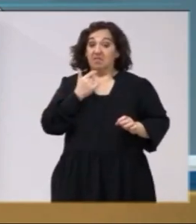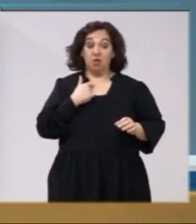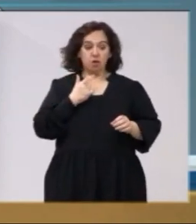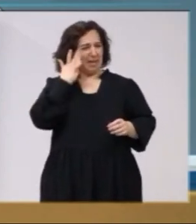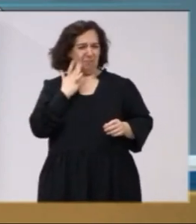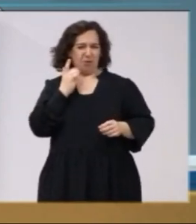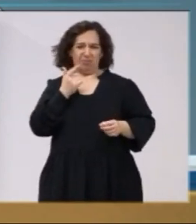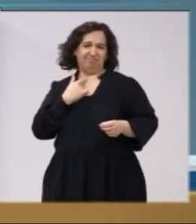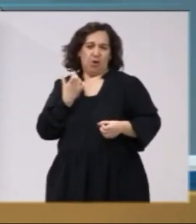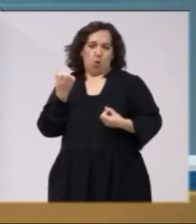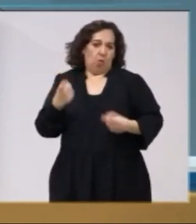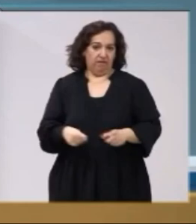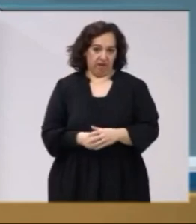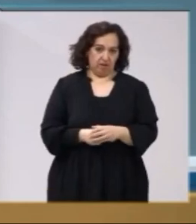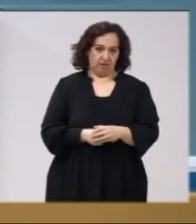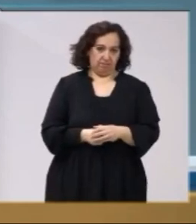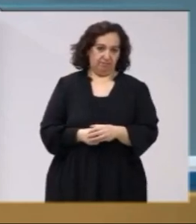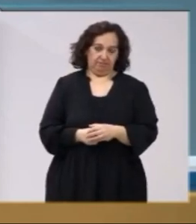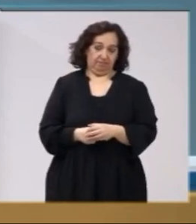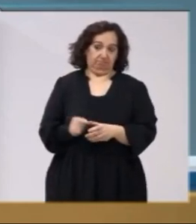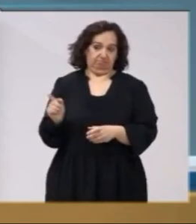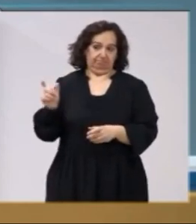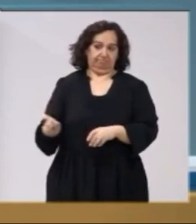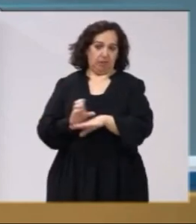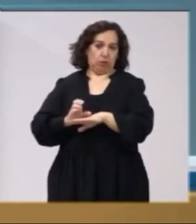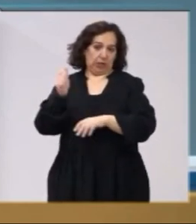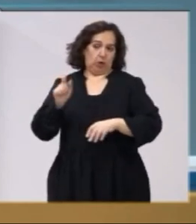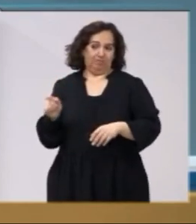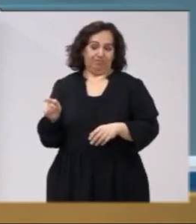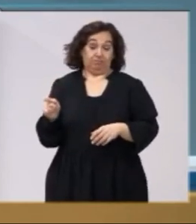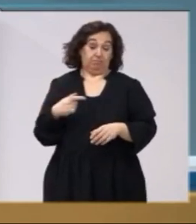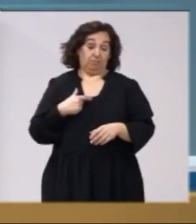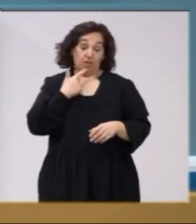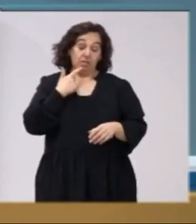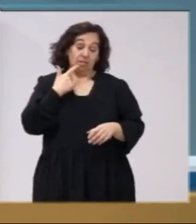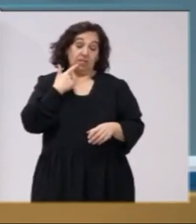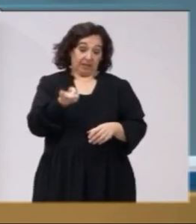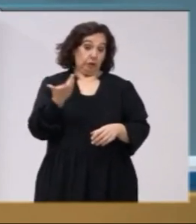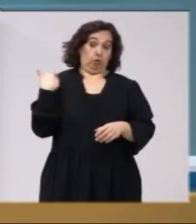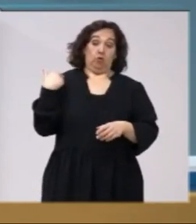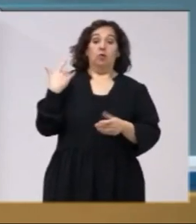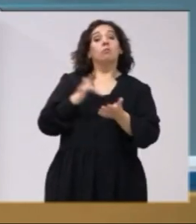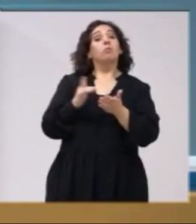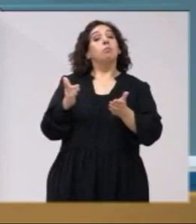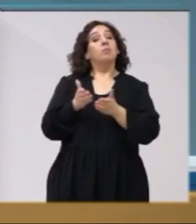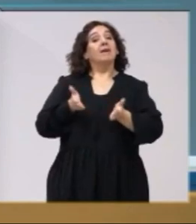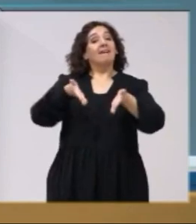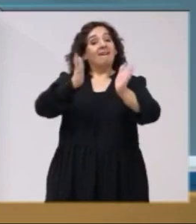estaba limpio, porque el otro día lo dije en la inauguración de una